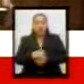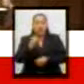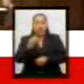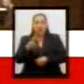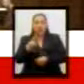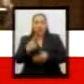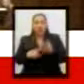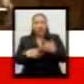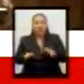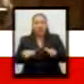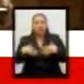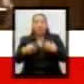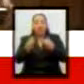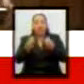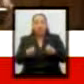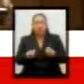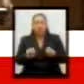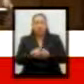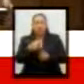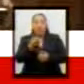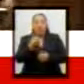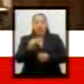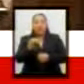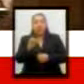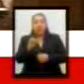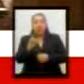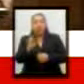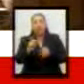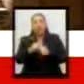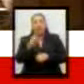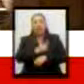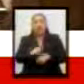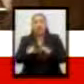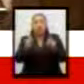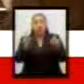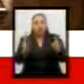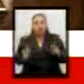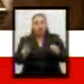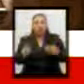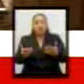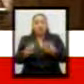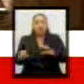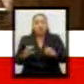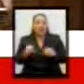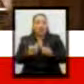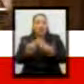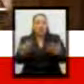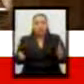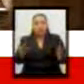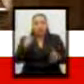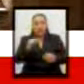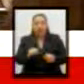señala y empodera a UNIFEN en el desarrollo de esta consultoría, que le está pidiendo que le abran las puertas para